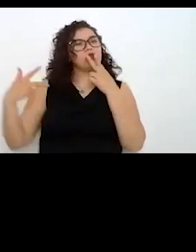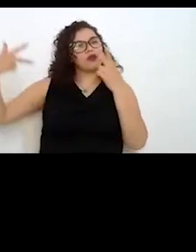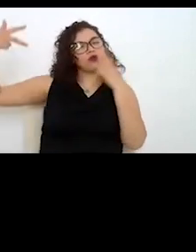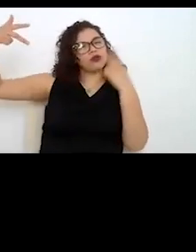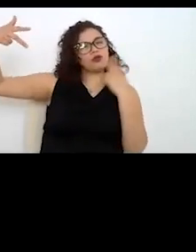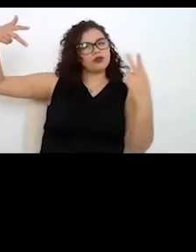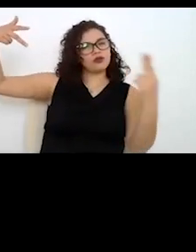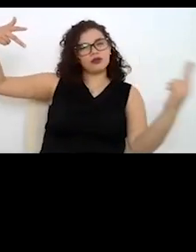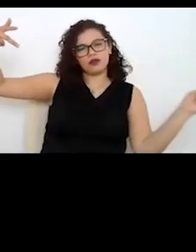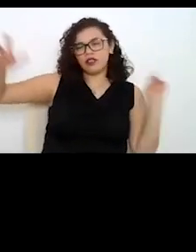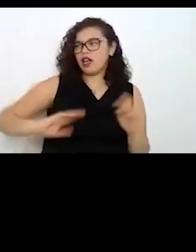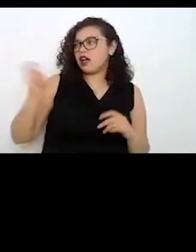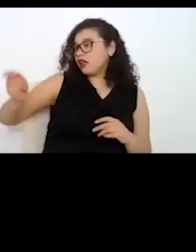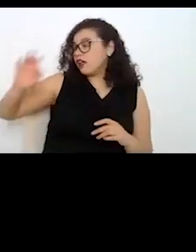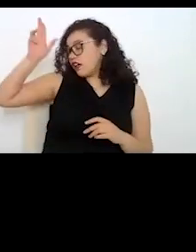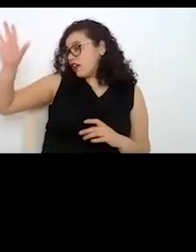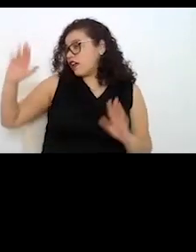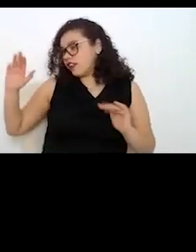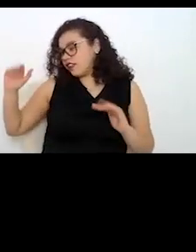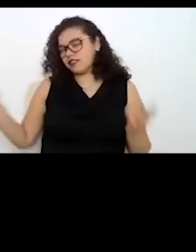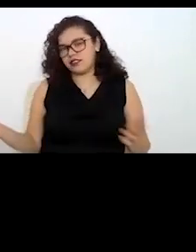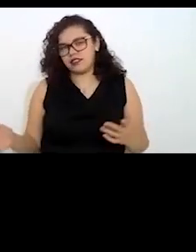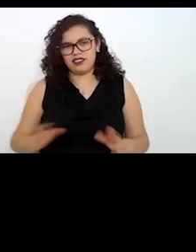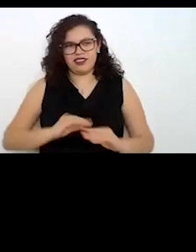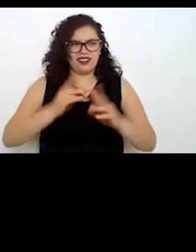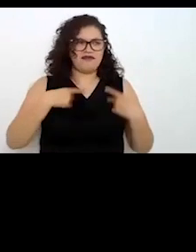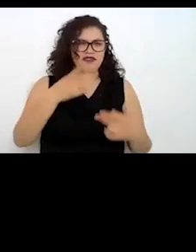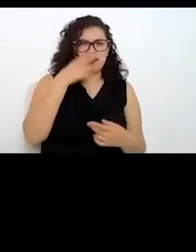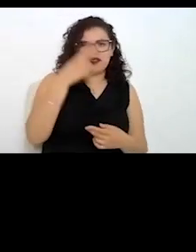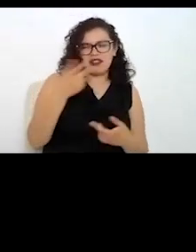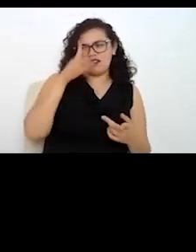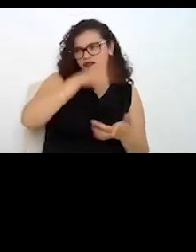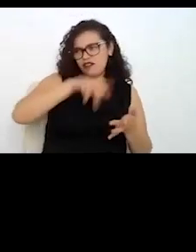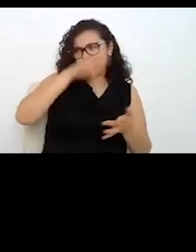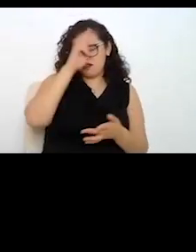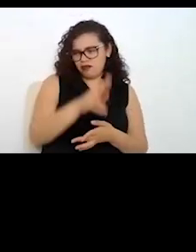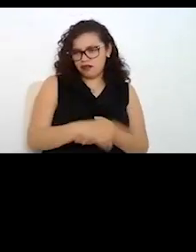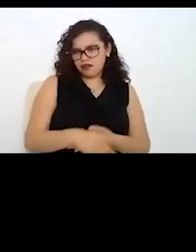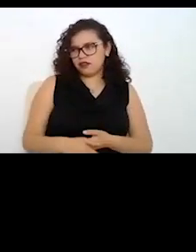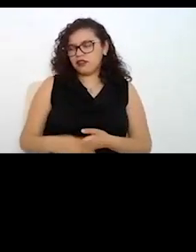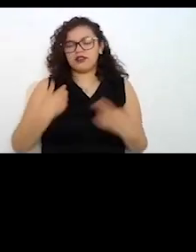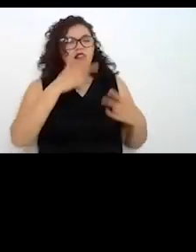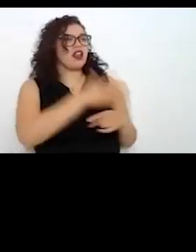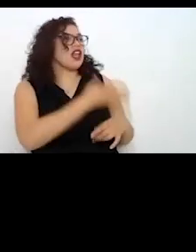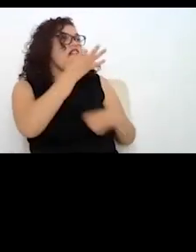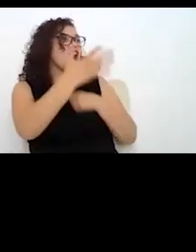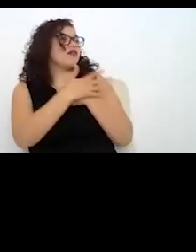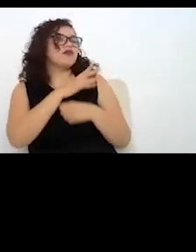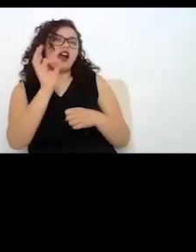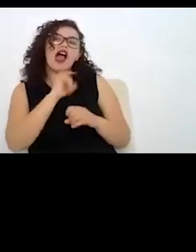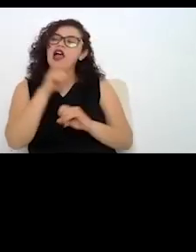se fue. Entonces, efectivamente se está dando cuenta de que estaba una persona fumando en lugar prohibido y no reportó, entonces ya le podríamos imputar